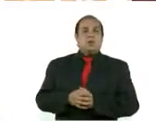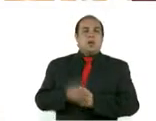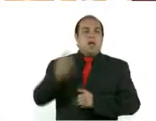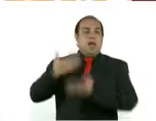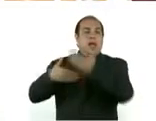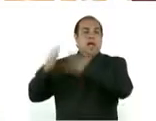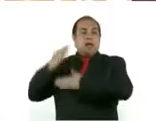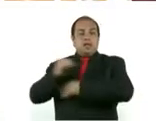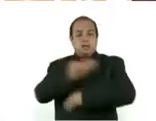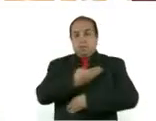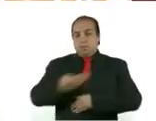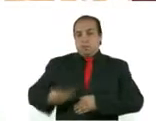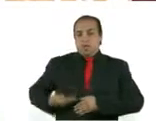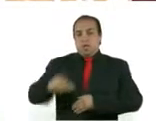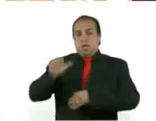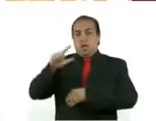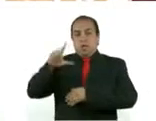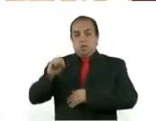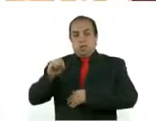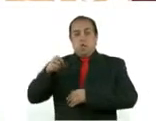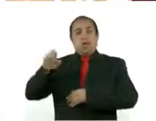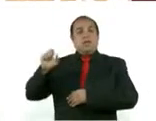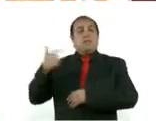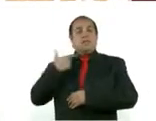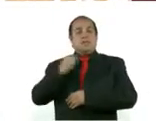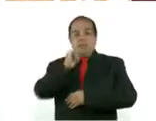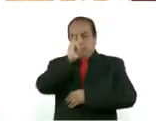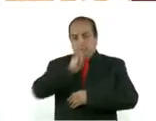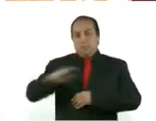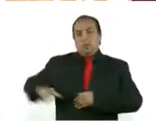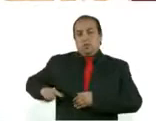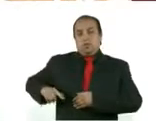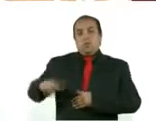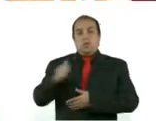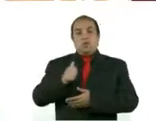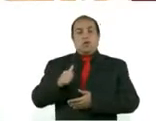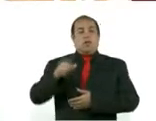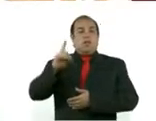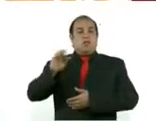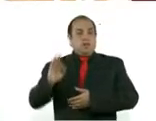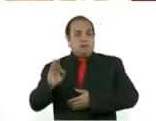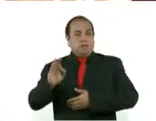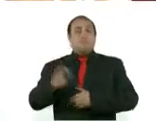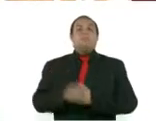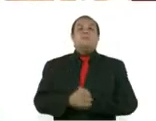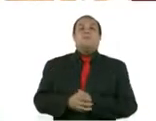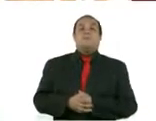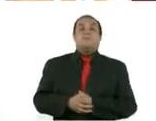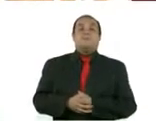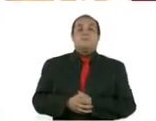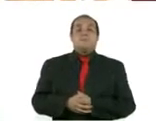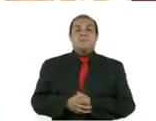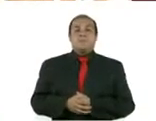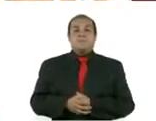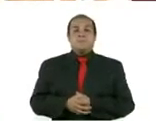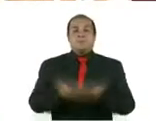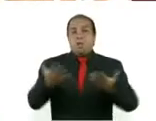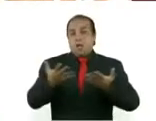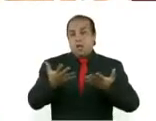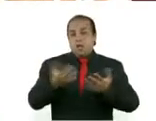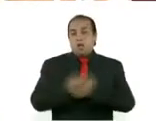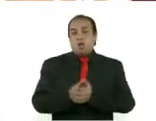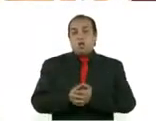de gobierno del entonces Distrito Federal. Se implantó esta pensión para los